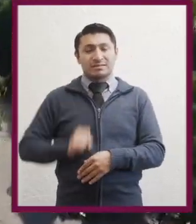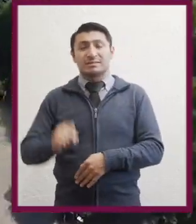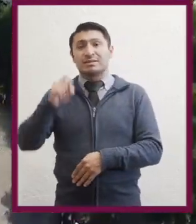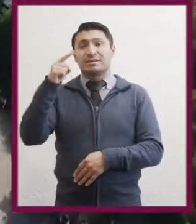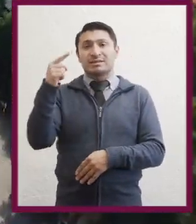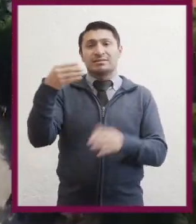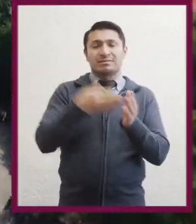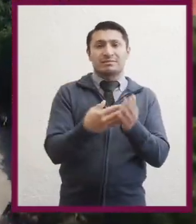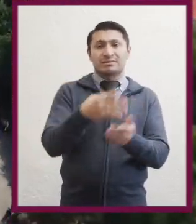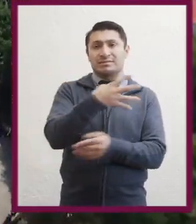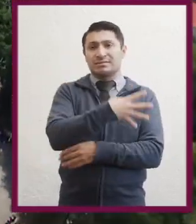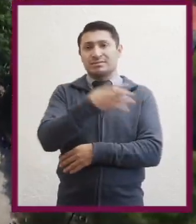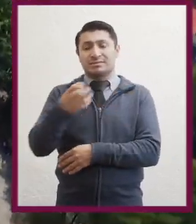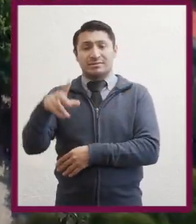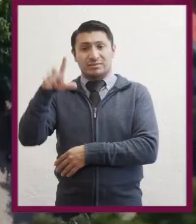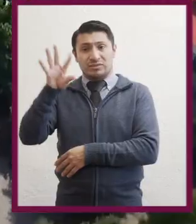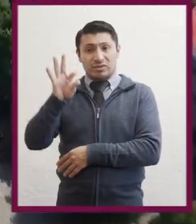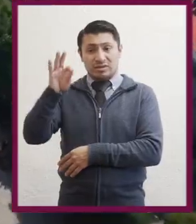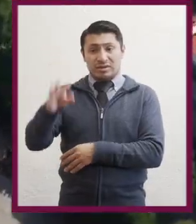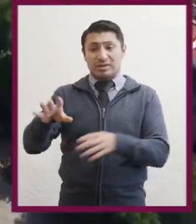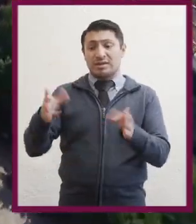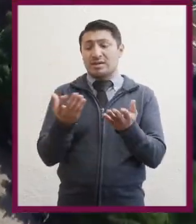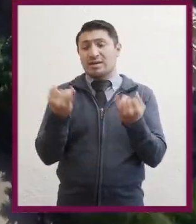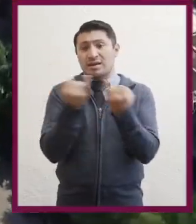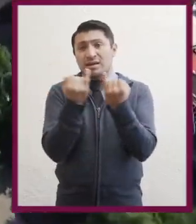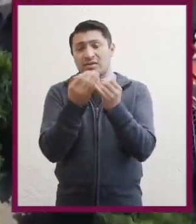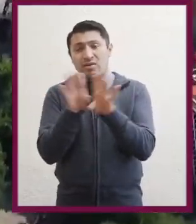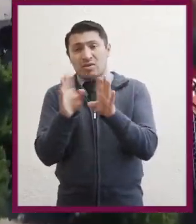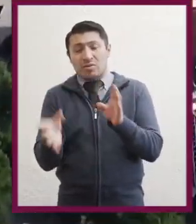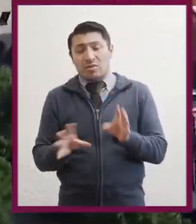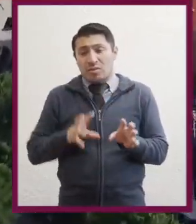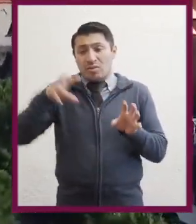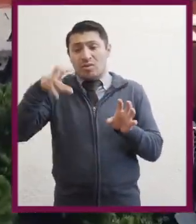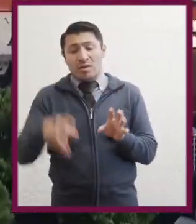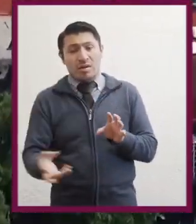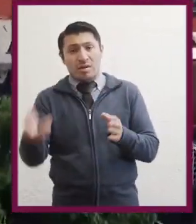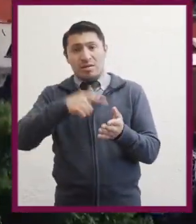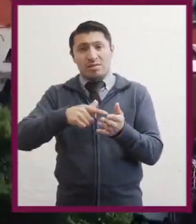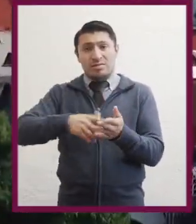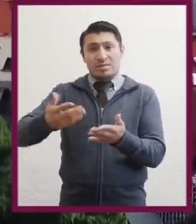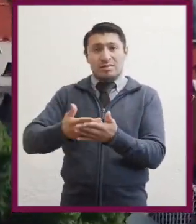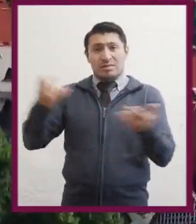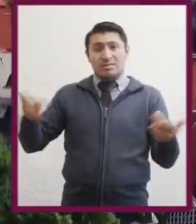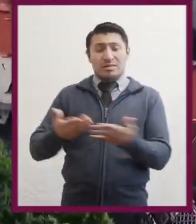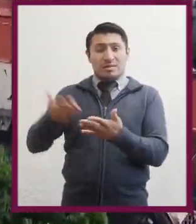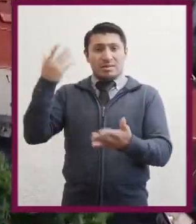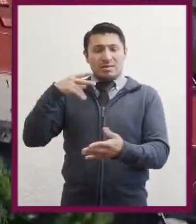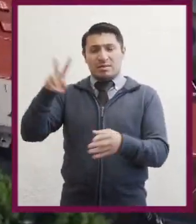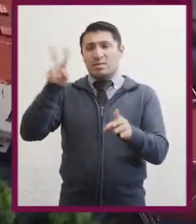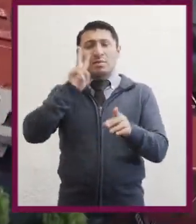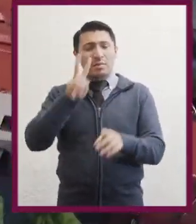los 40, así como el claustro anexo, refugio de un pasado que se niega a desaparecer.